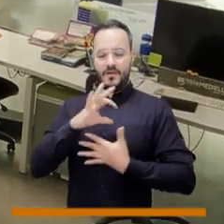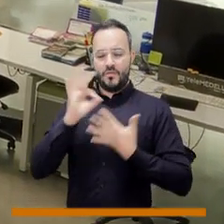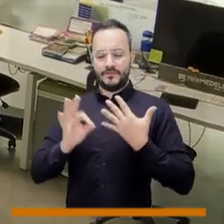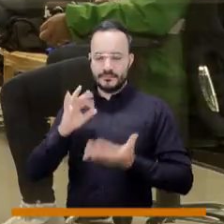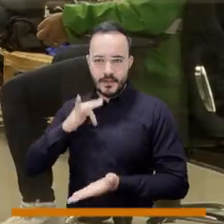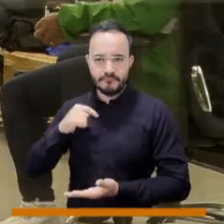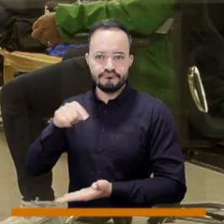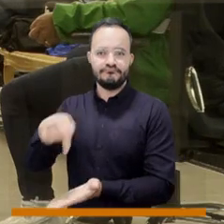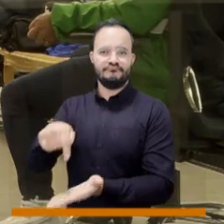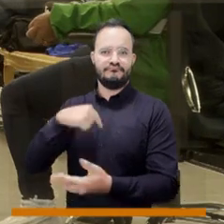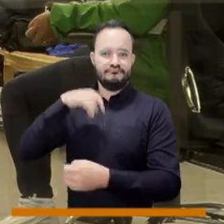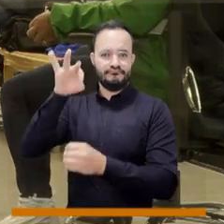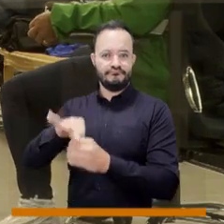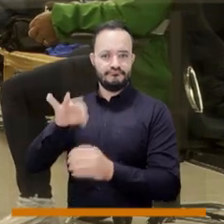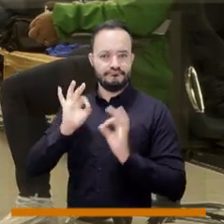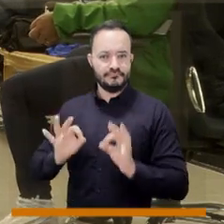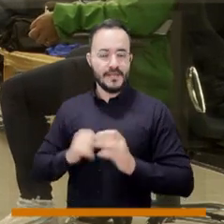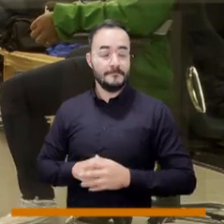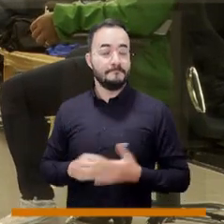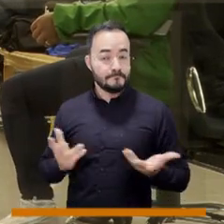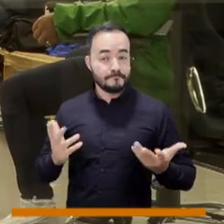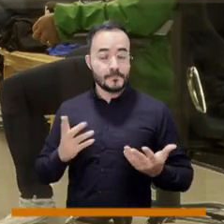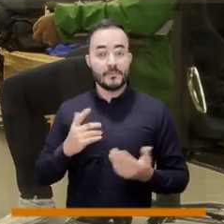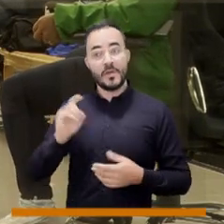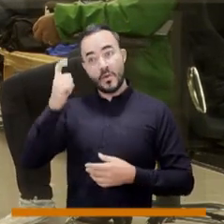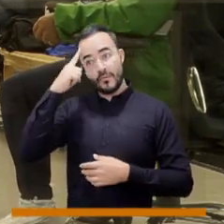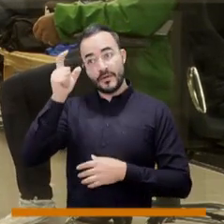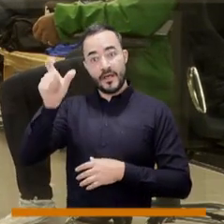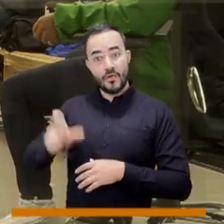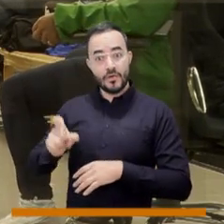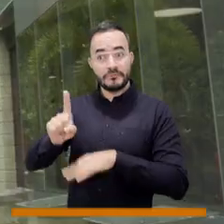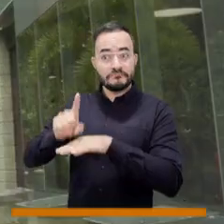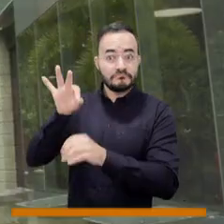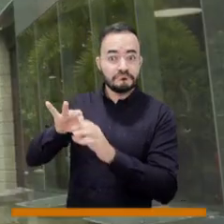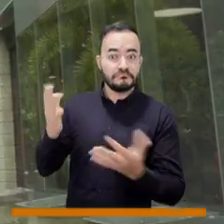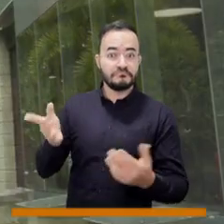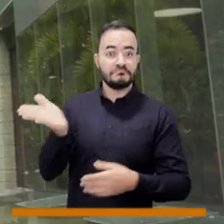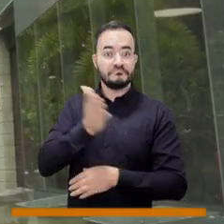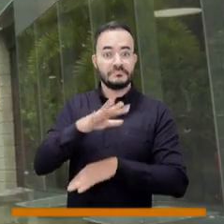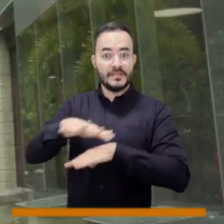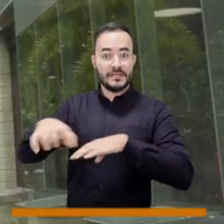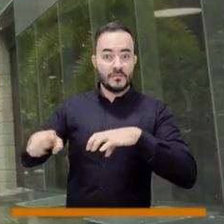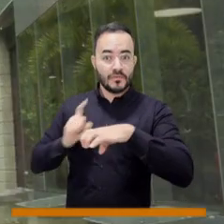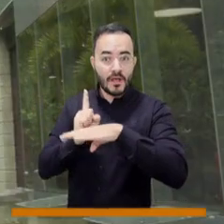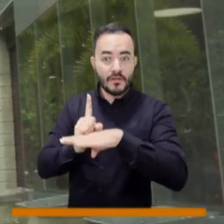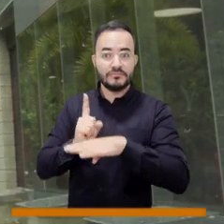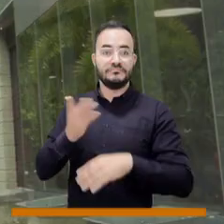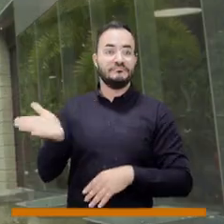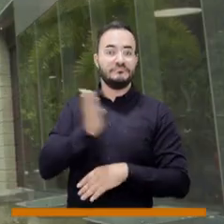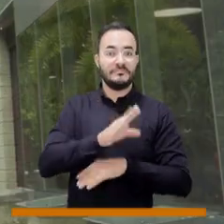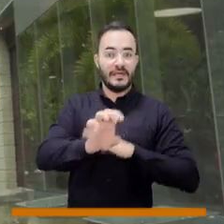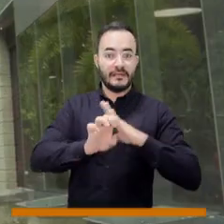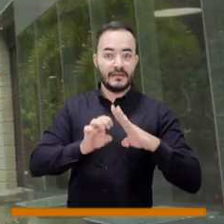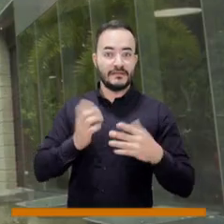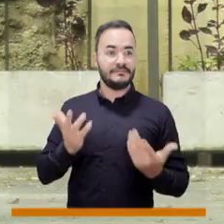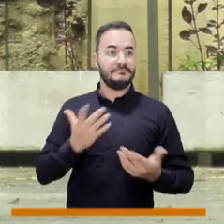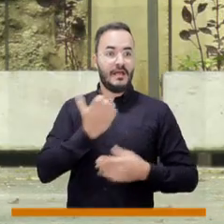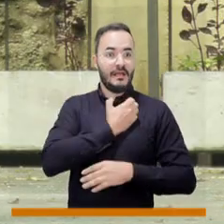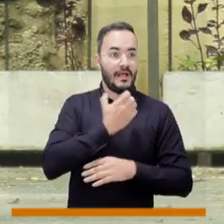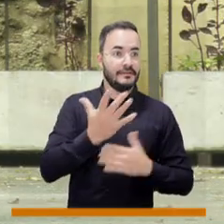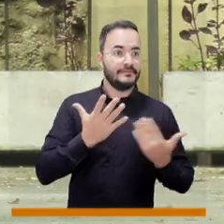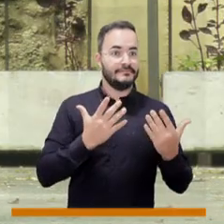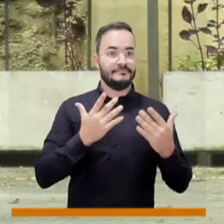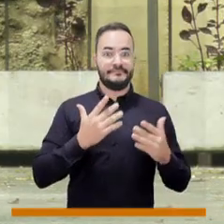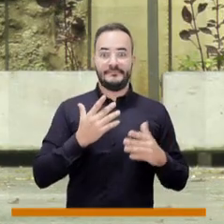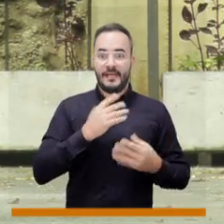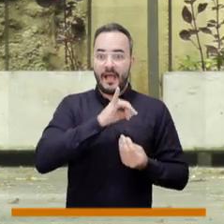Vamos a elegir gobernadores, alcaldes, diputados, concejales, ediles y hasta jades. O sea que para